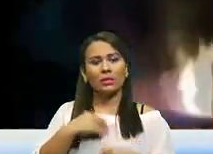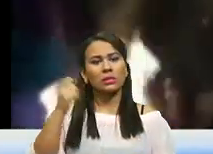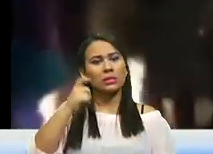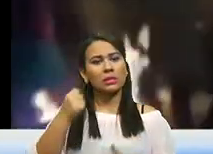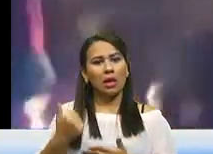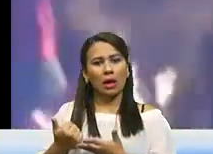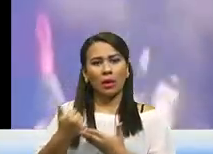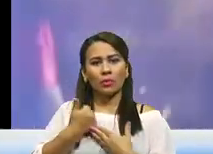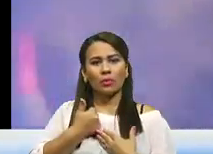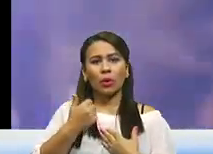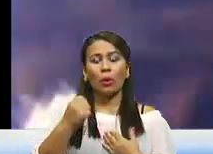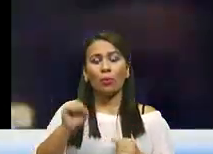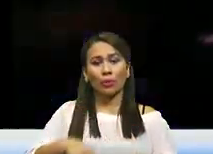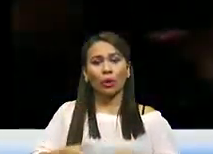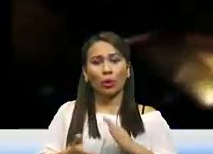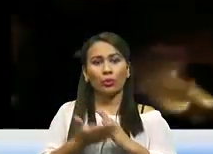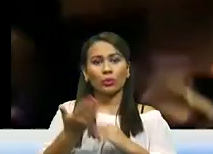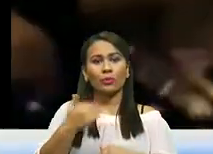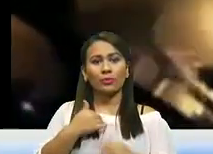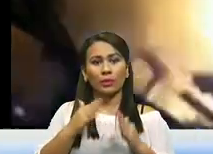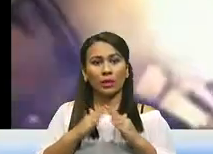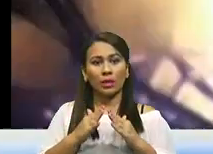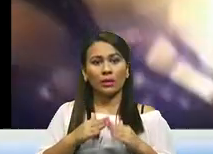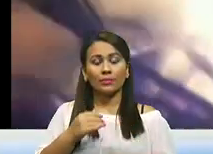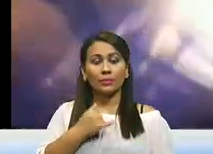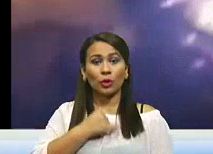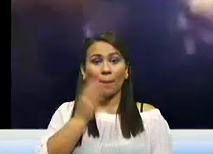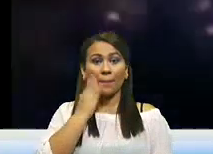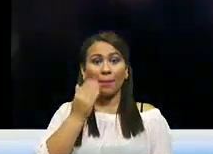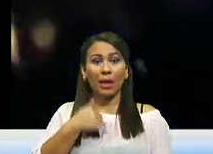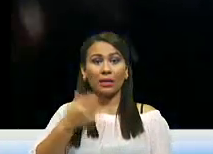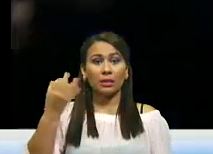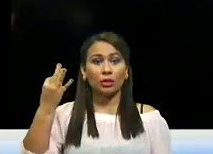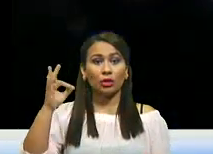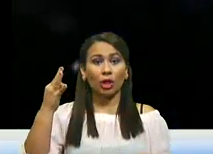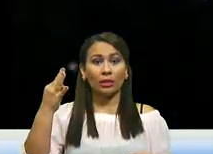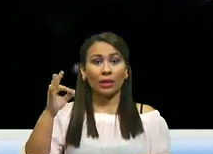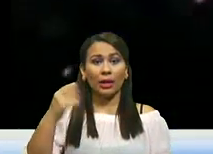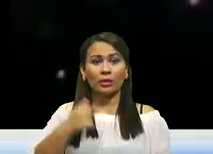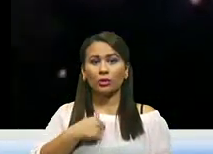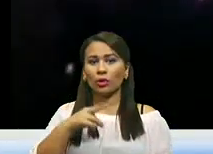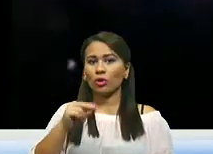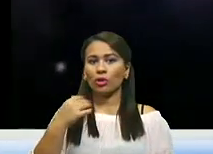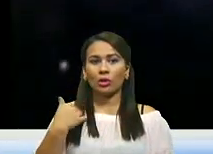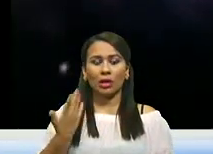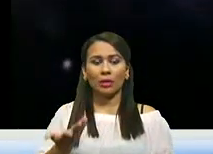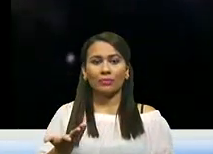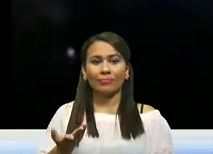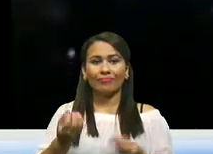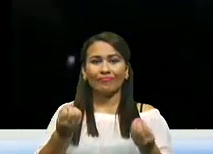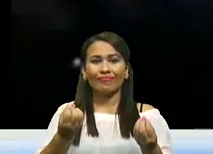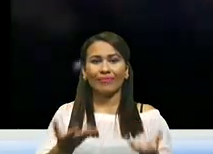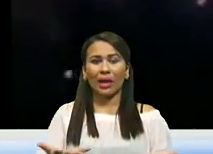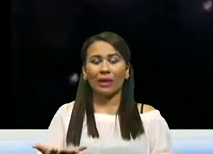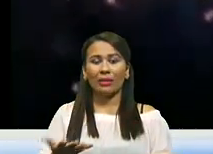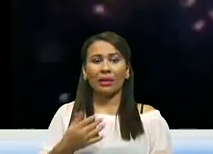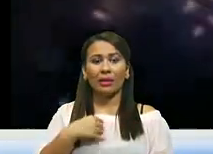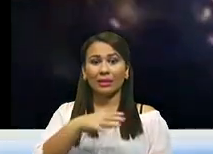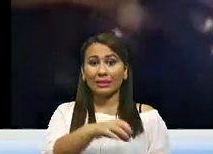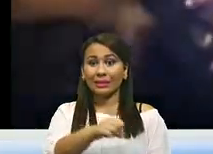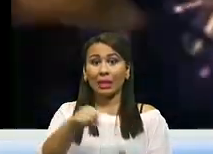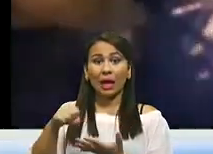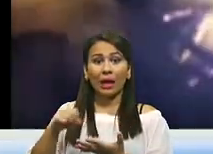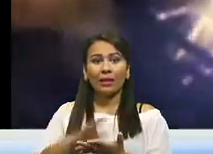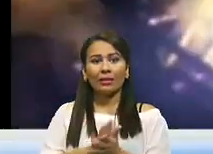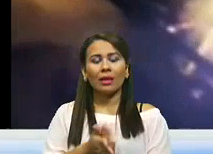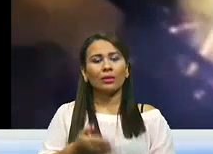por favor, a construir mi casa. Yo soy madre soltera, yo no tengo. Yo no puedo sacar nada. Yo lo único que hice